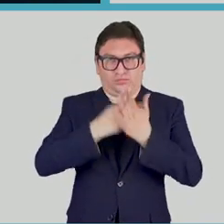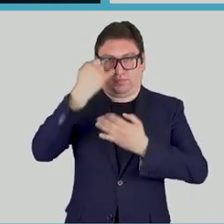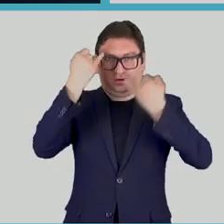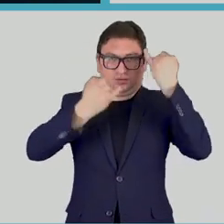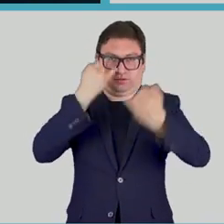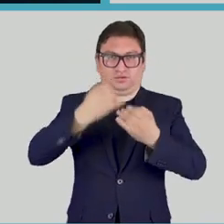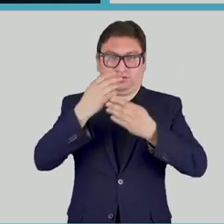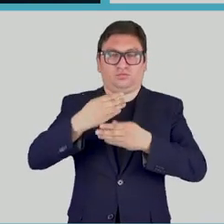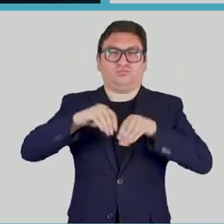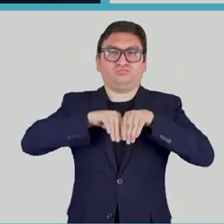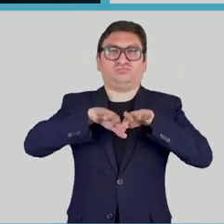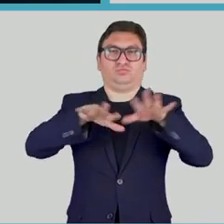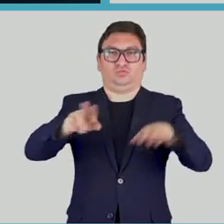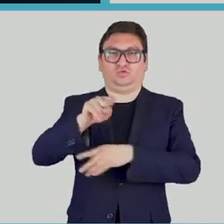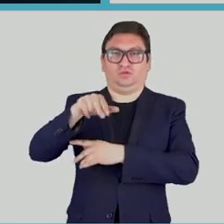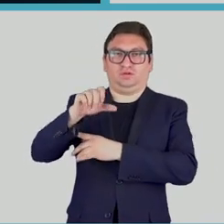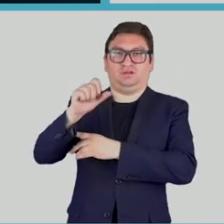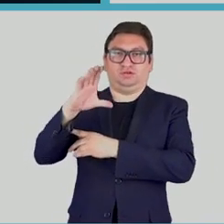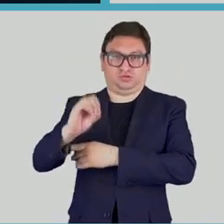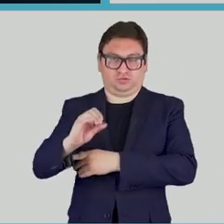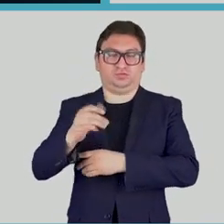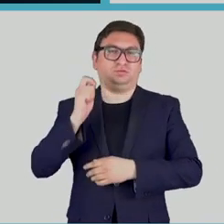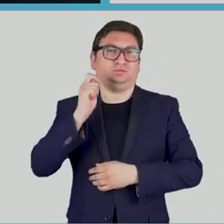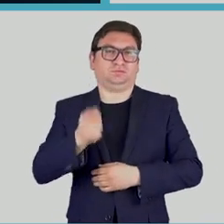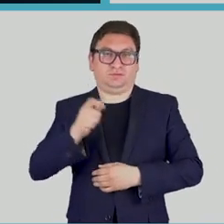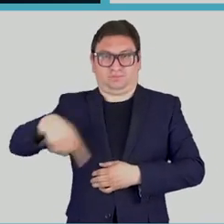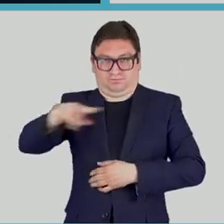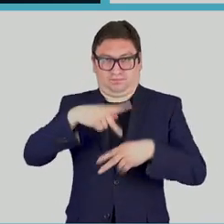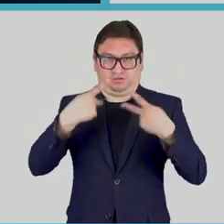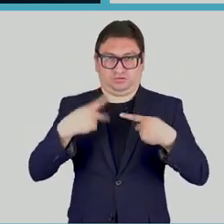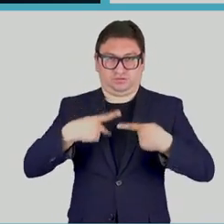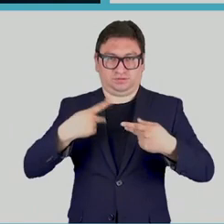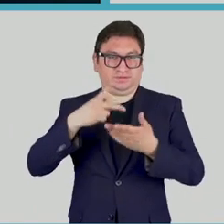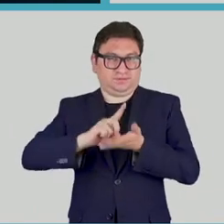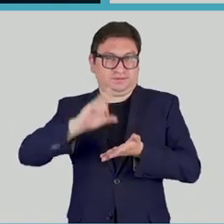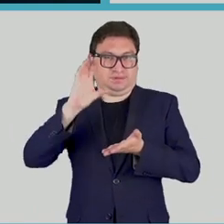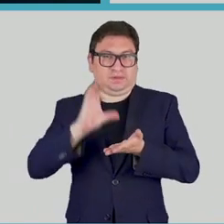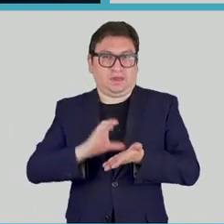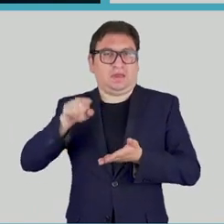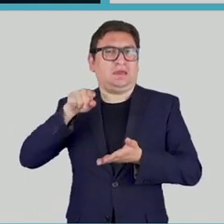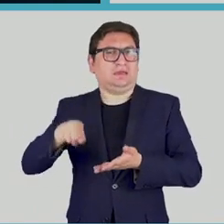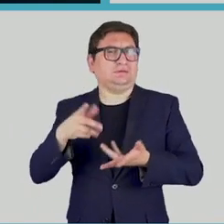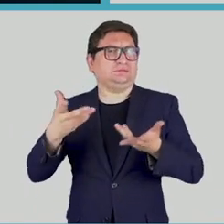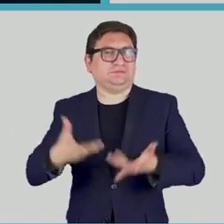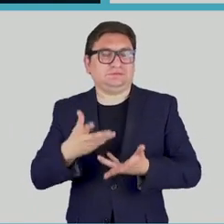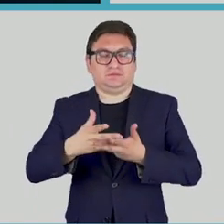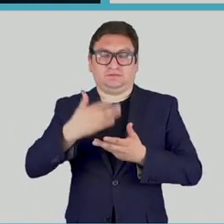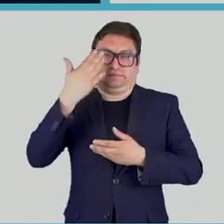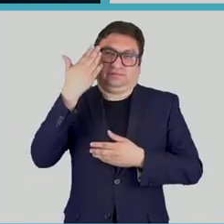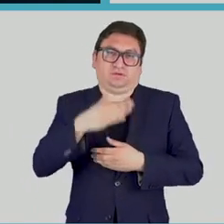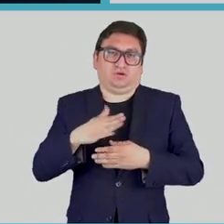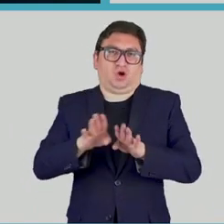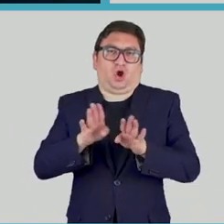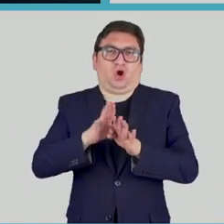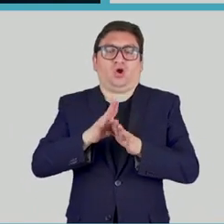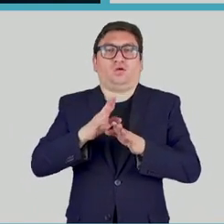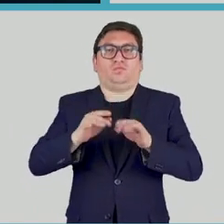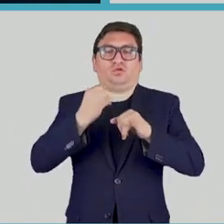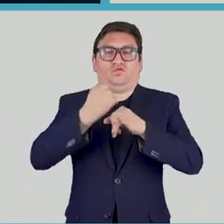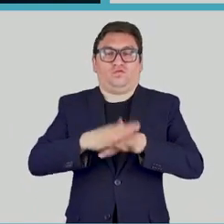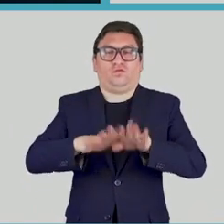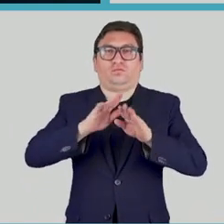creatividad recientemente publicado por la UNESCO las personas con discapacidad siguen estando en gran medida